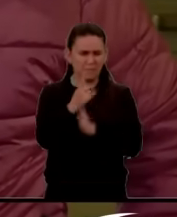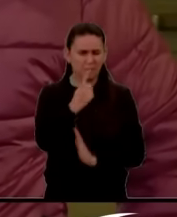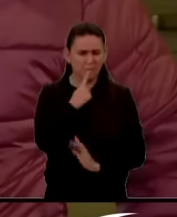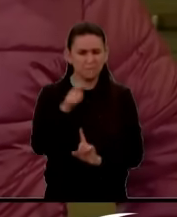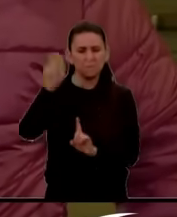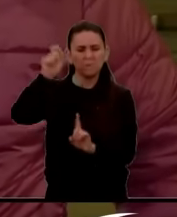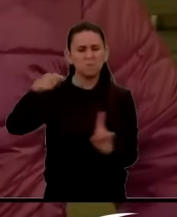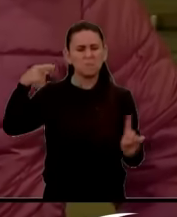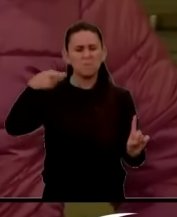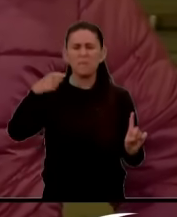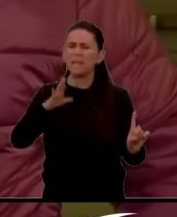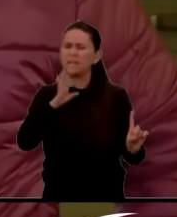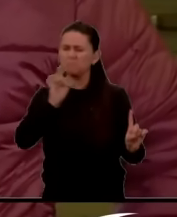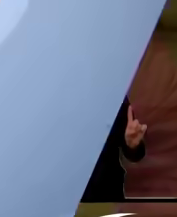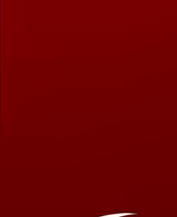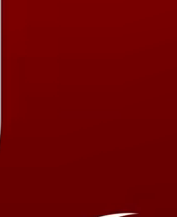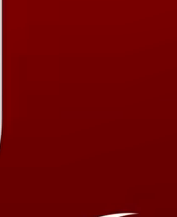homicida?